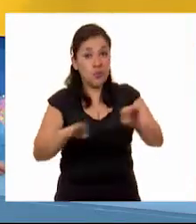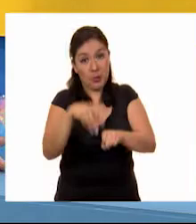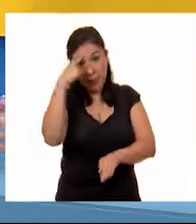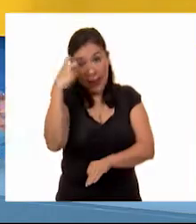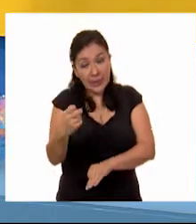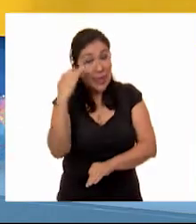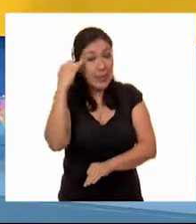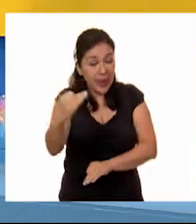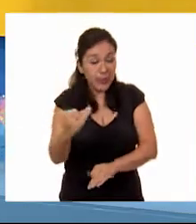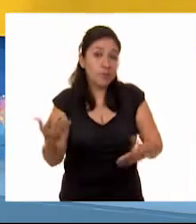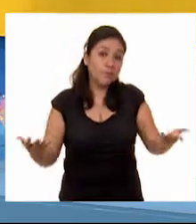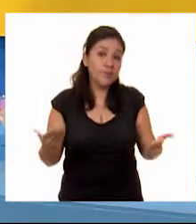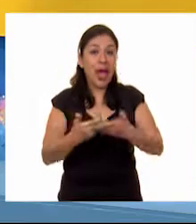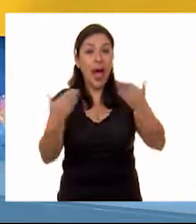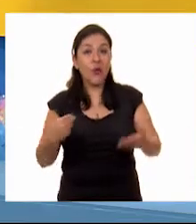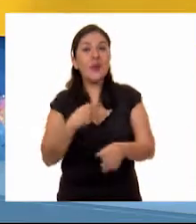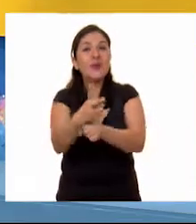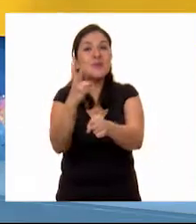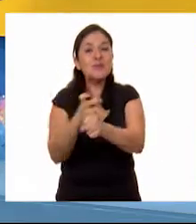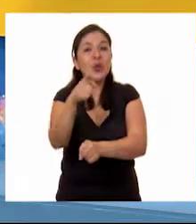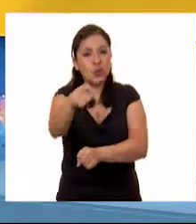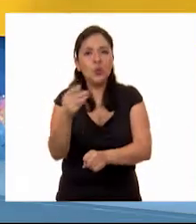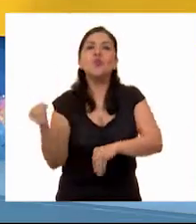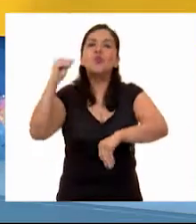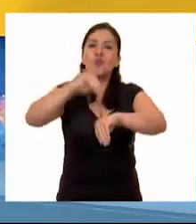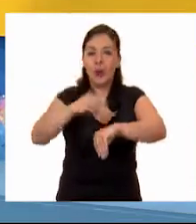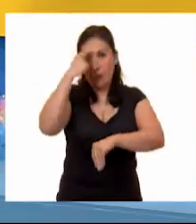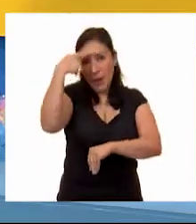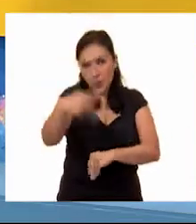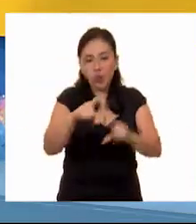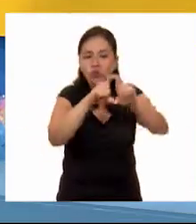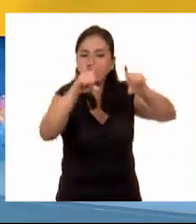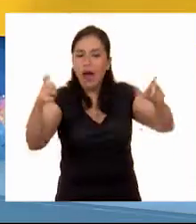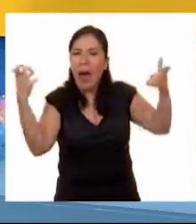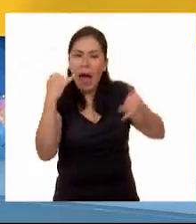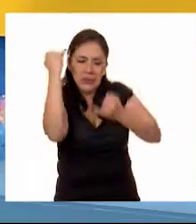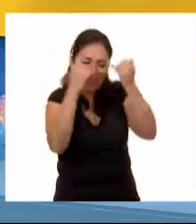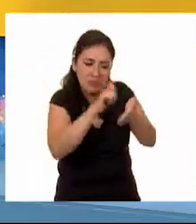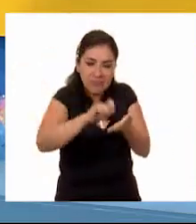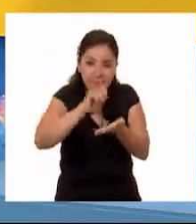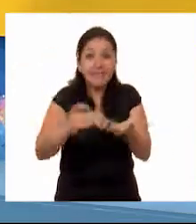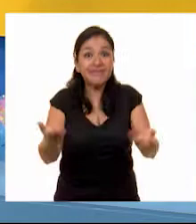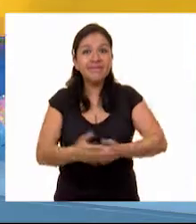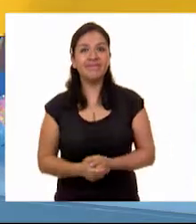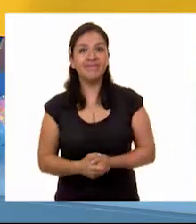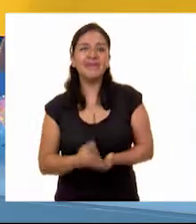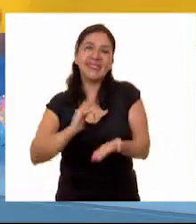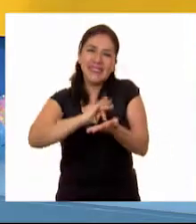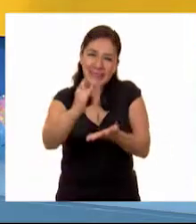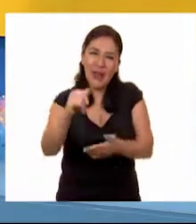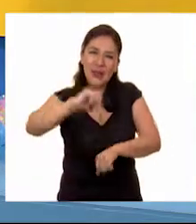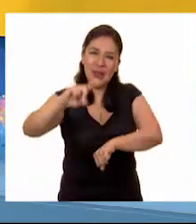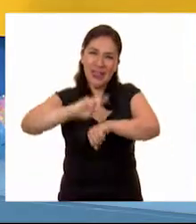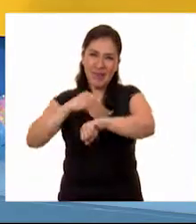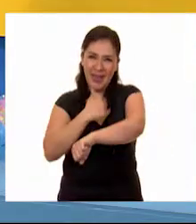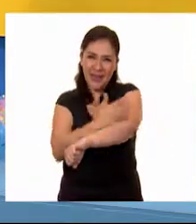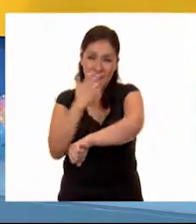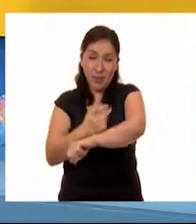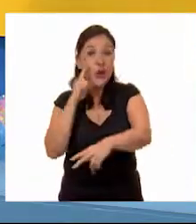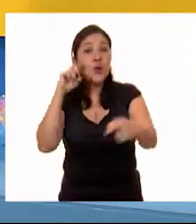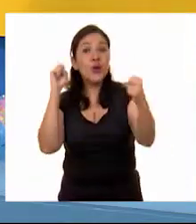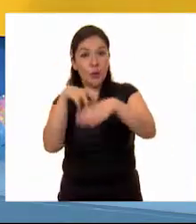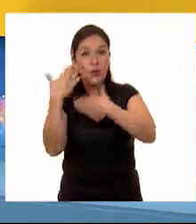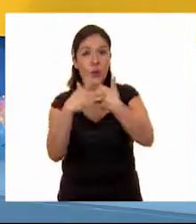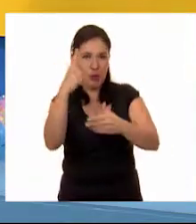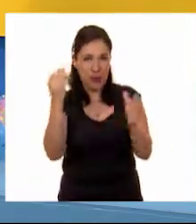etapas, así que te invitamos a que los agregues en tu propia línea del tiempo. Les agradecemos por acompañarnos y nos vemos